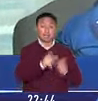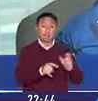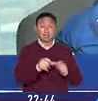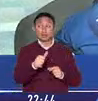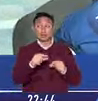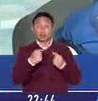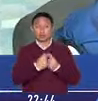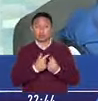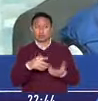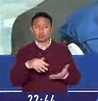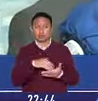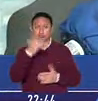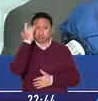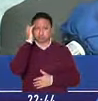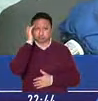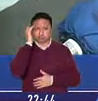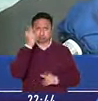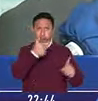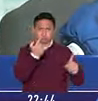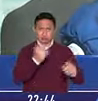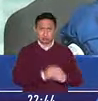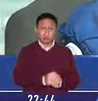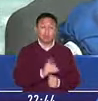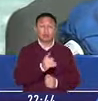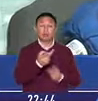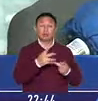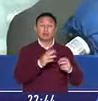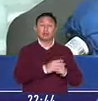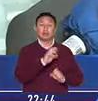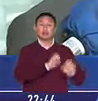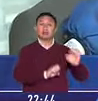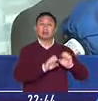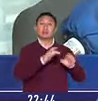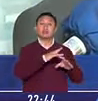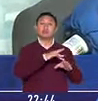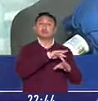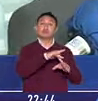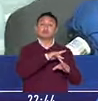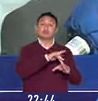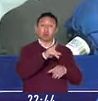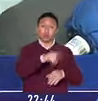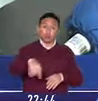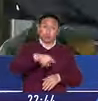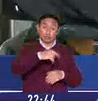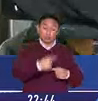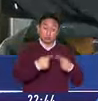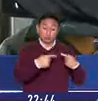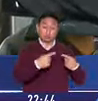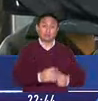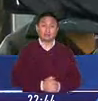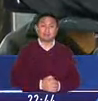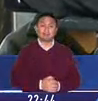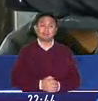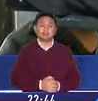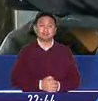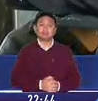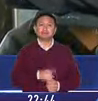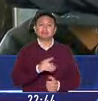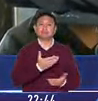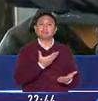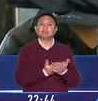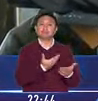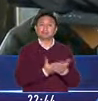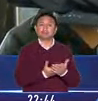otros sectores y que podían ser atacados, sino también la evaluación del riesgo al que ustedes están sujetos. También se proponen